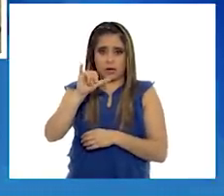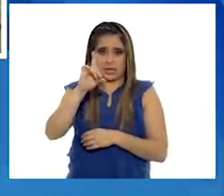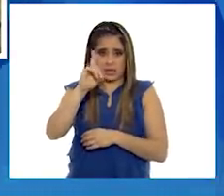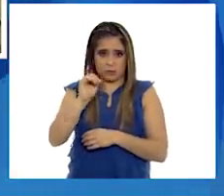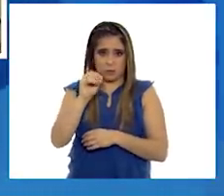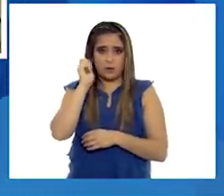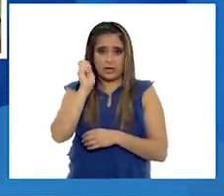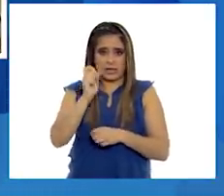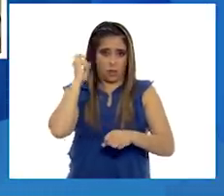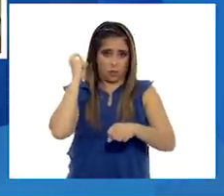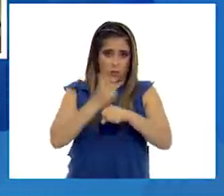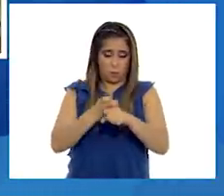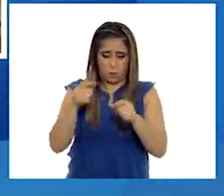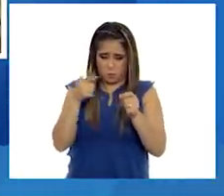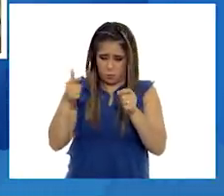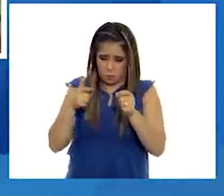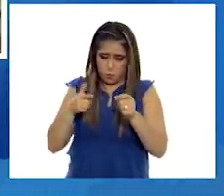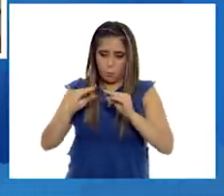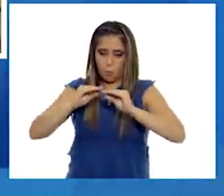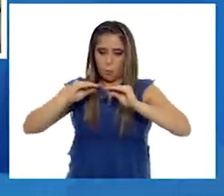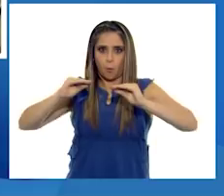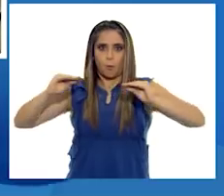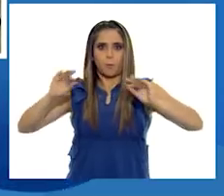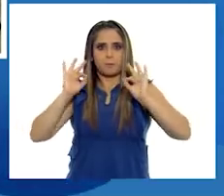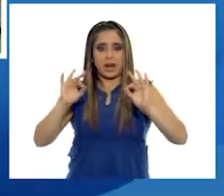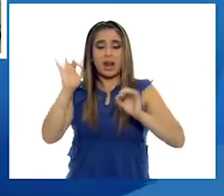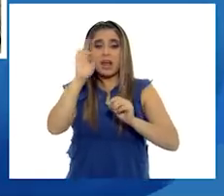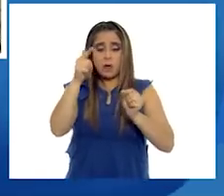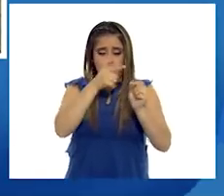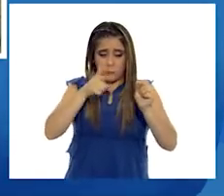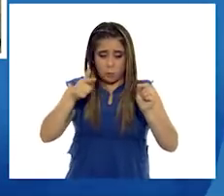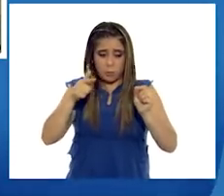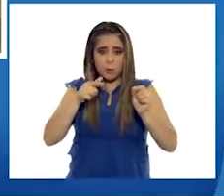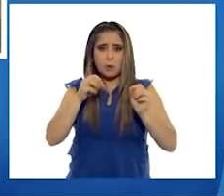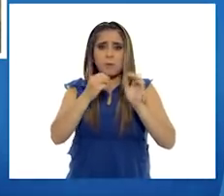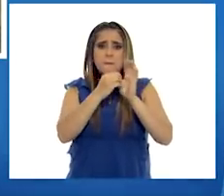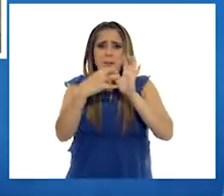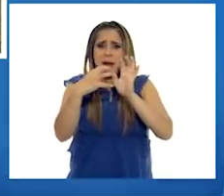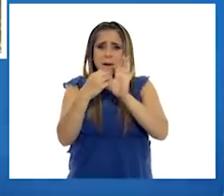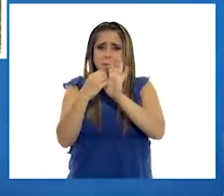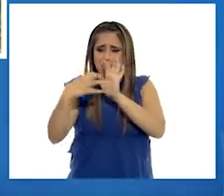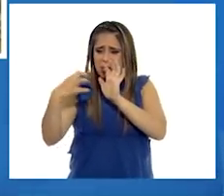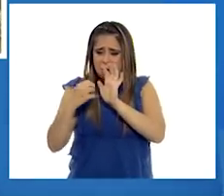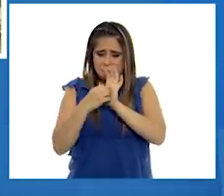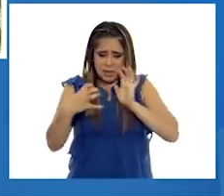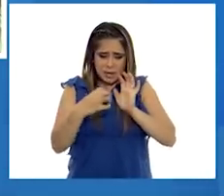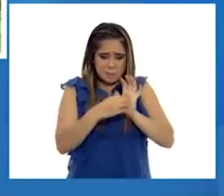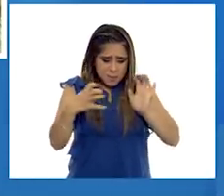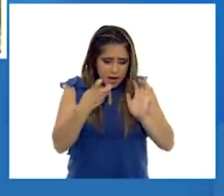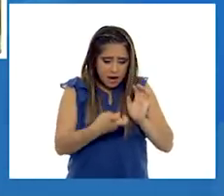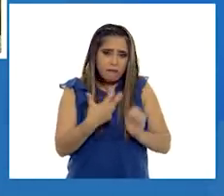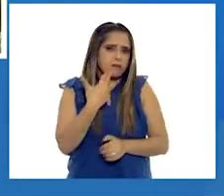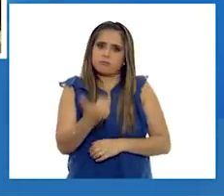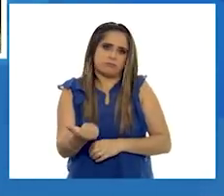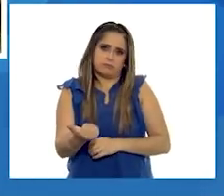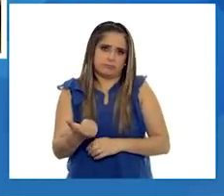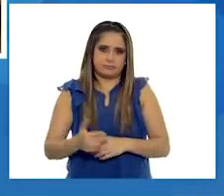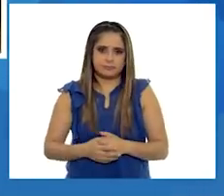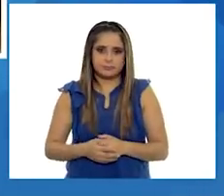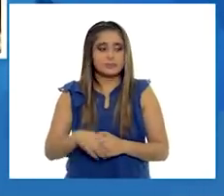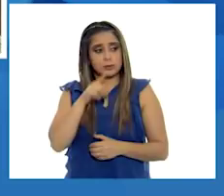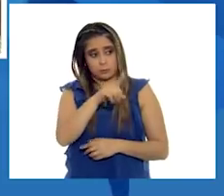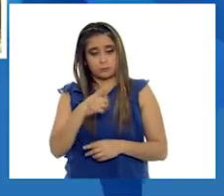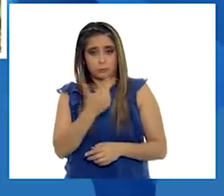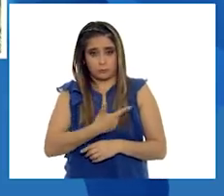transparente. Si queda con la burbuja ya es un defecto. Entonces en la filigrana no se nota, es tejido. ¿Qué es lo que más le gusta, trabajar